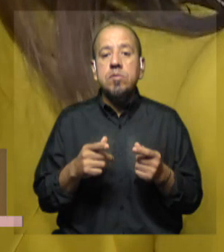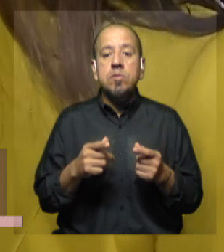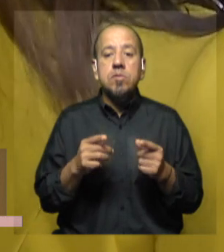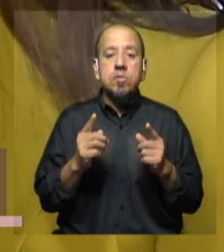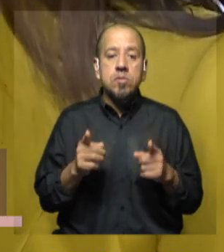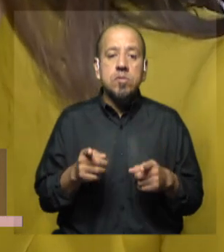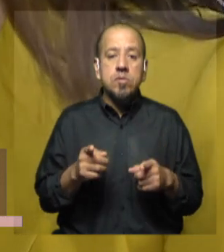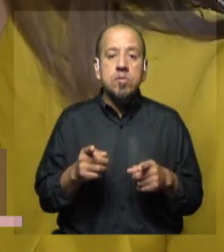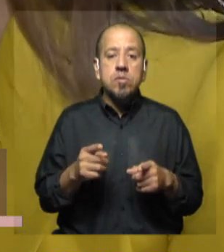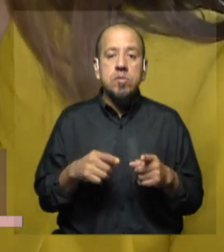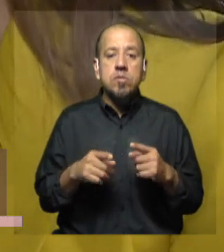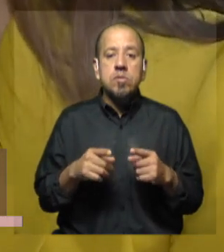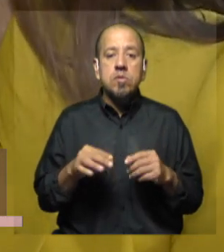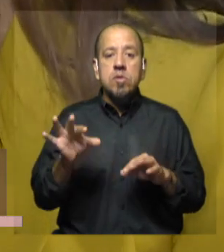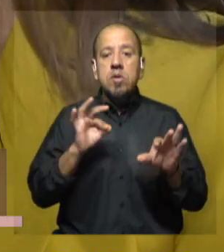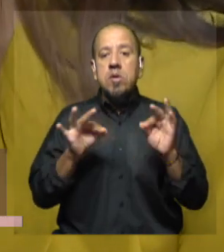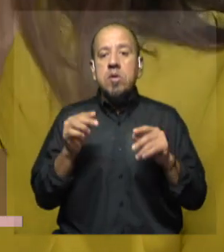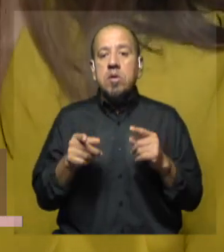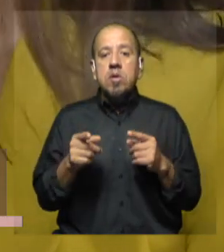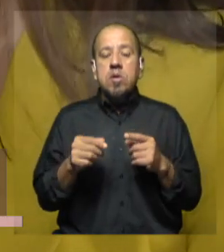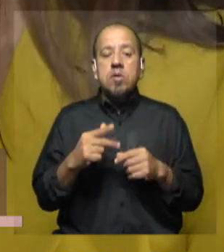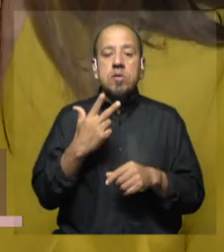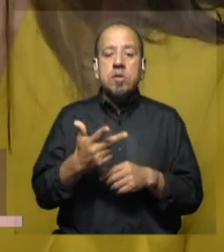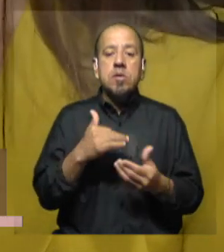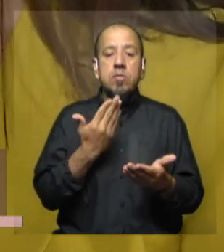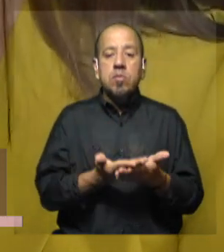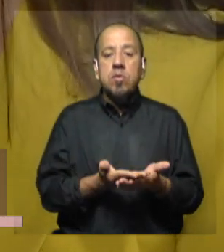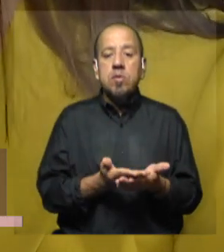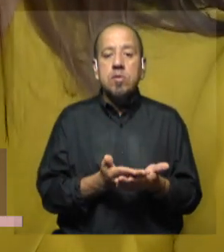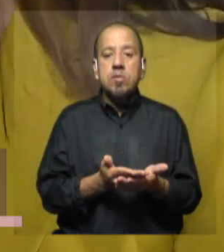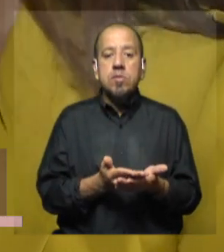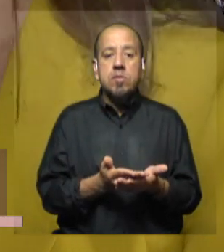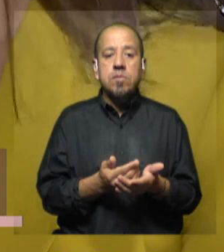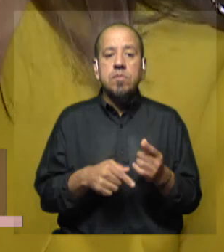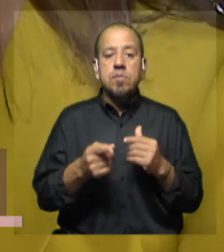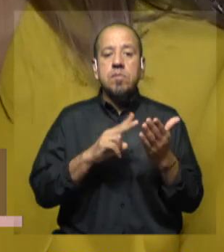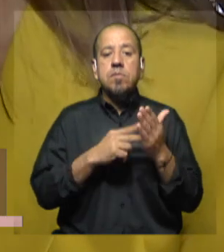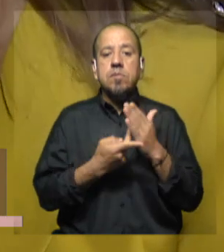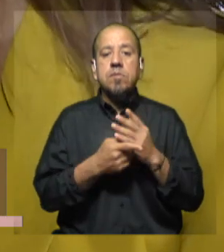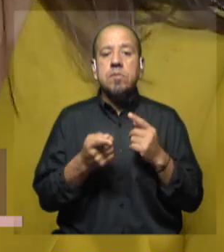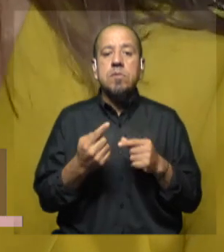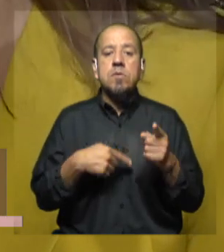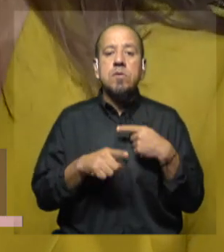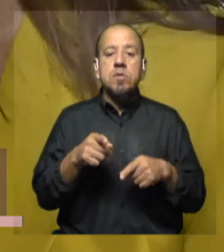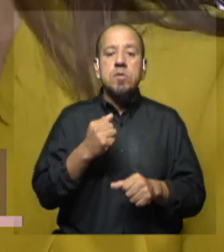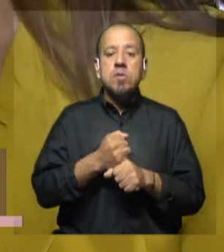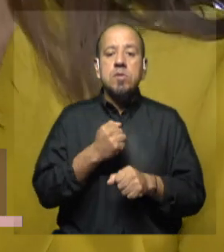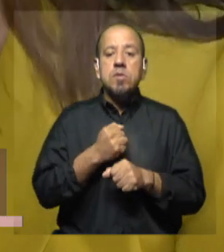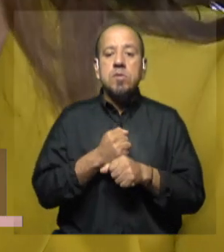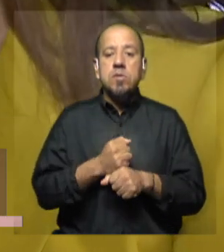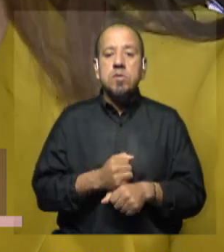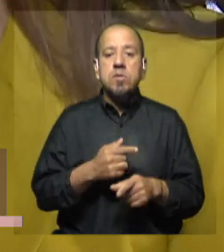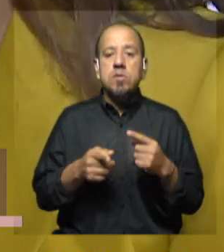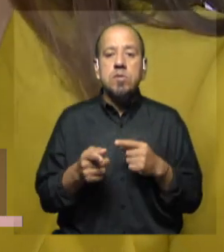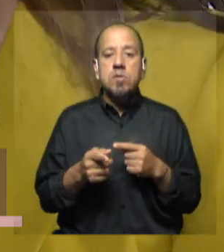y fueron seleccionados tres propuestas de este proyecto Mentorías. O sea que es un trabajo